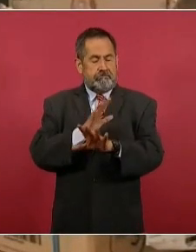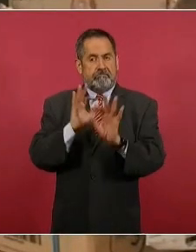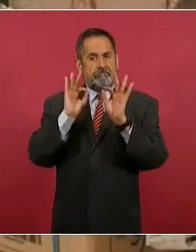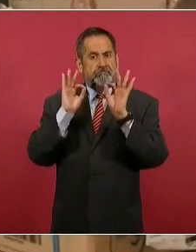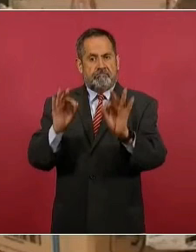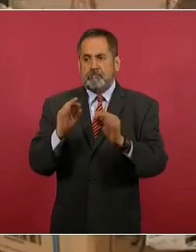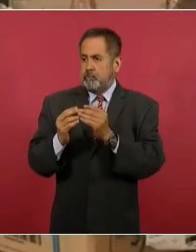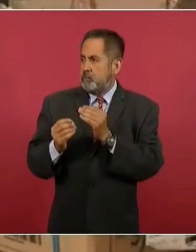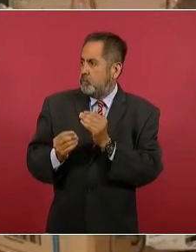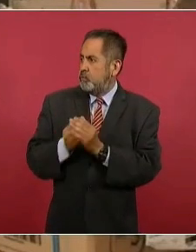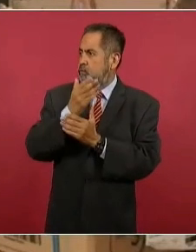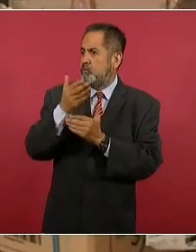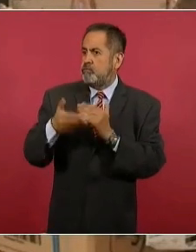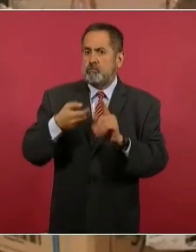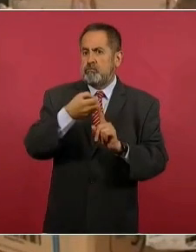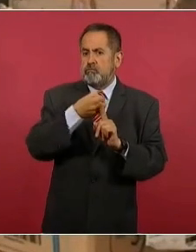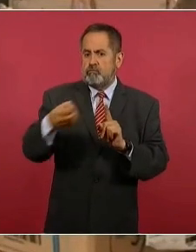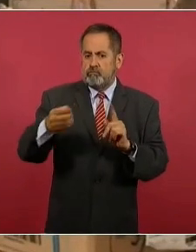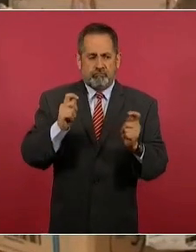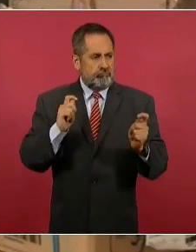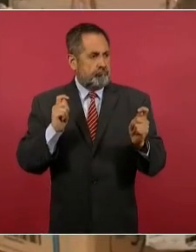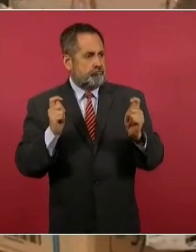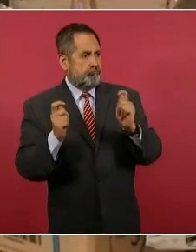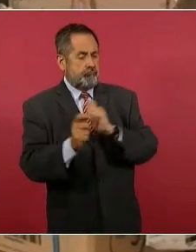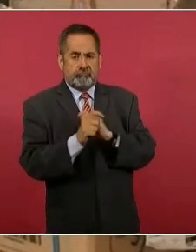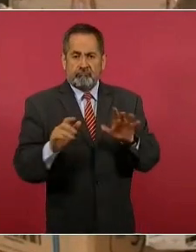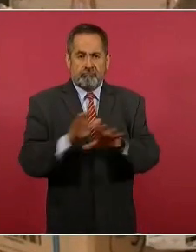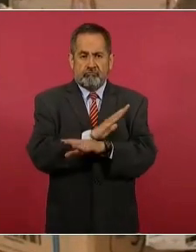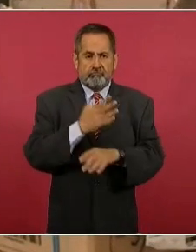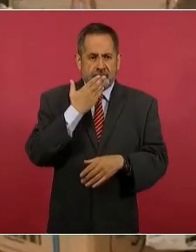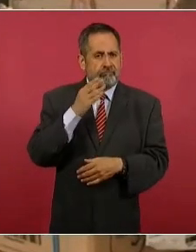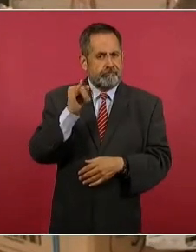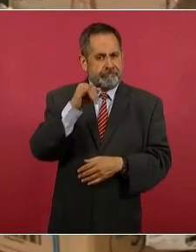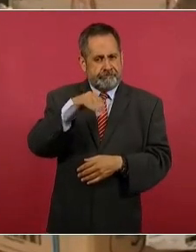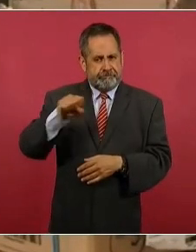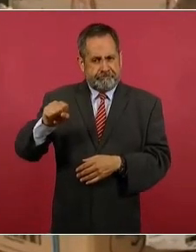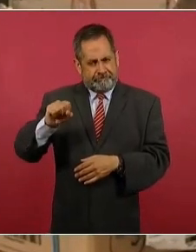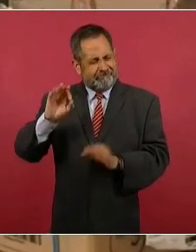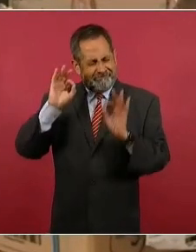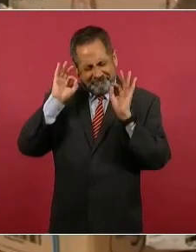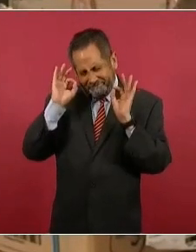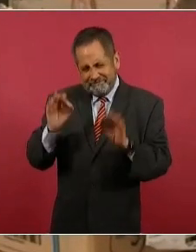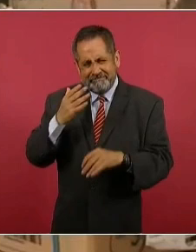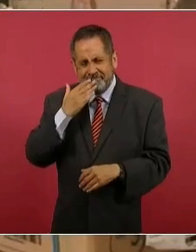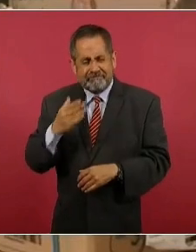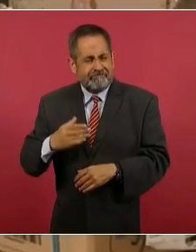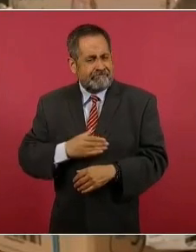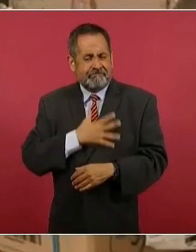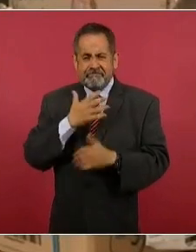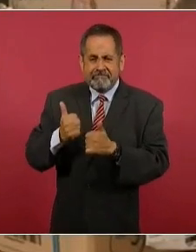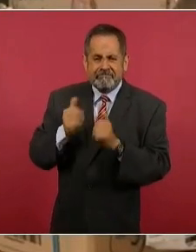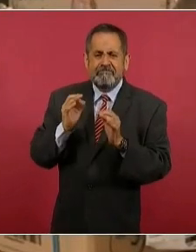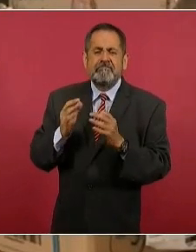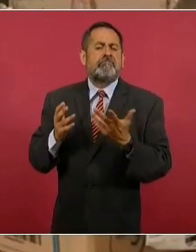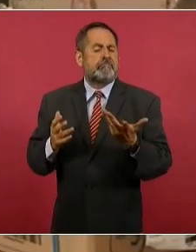con la transición que se ha hecho con el IMSS Bienestar, en el sentido de que